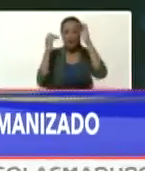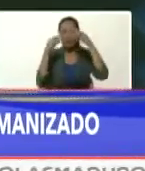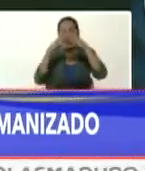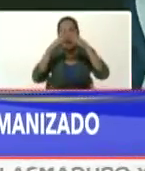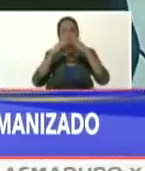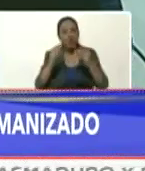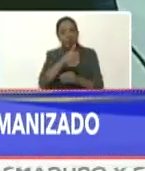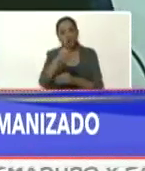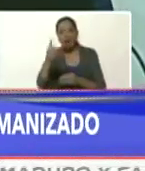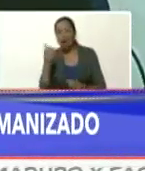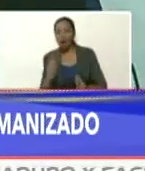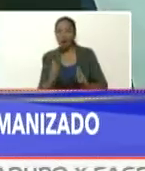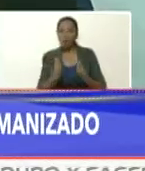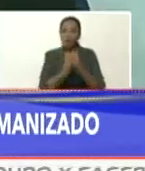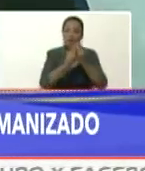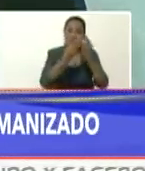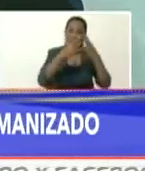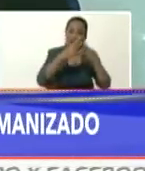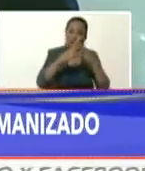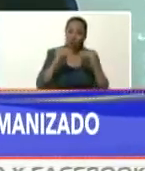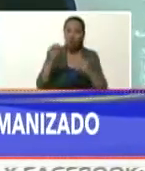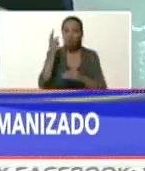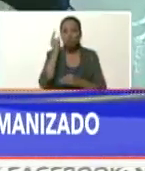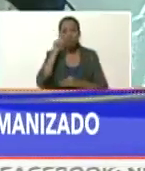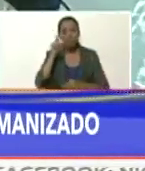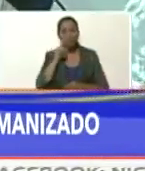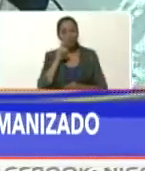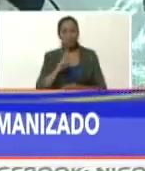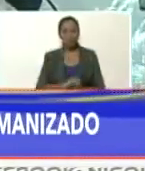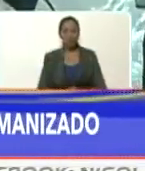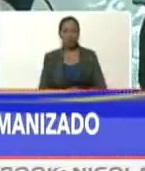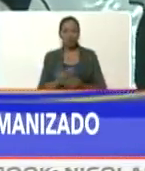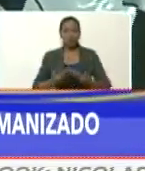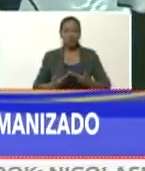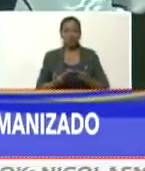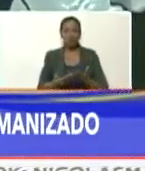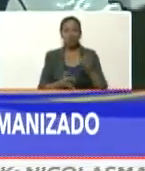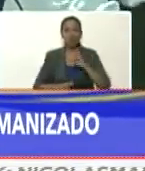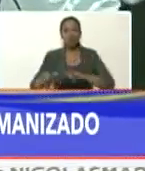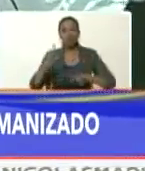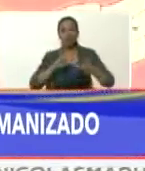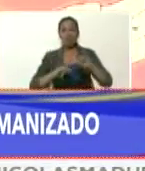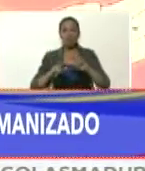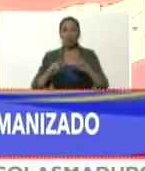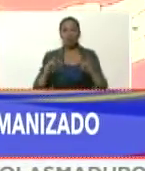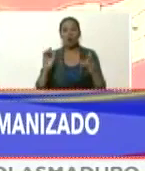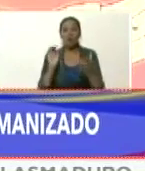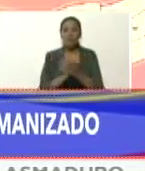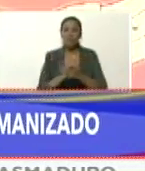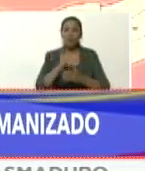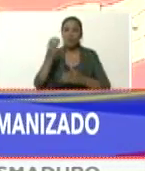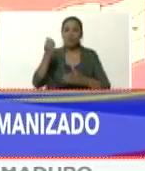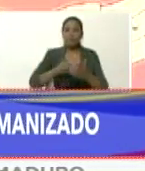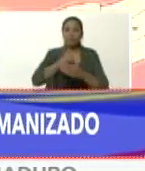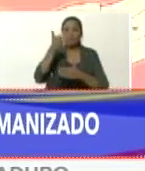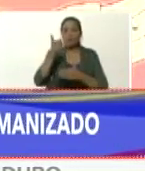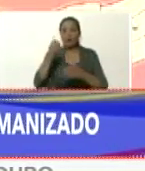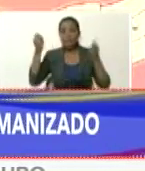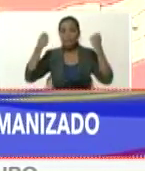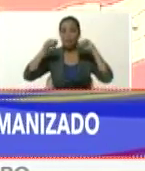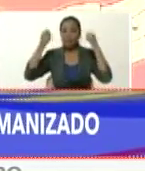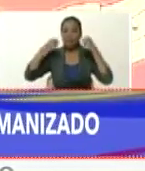todas, acompañarlas a todas, darle amor, compañía,